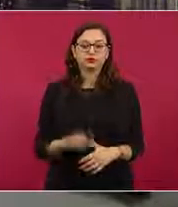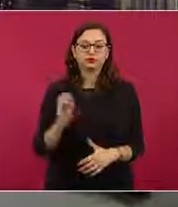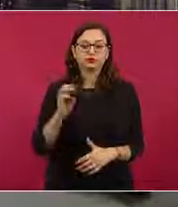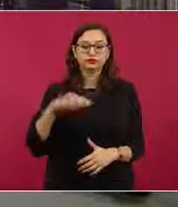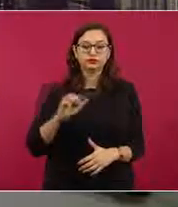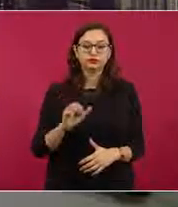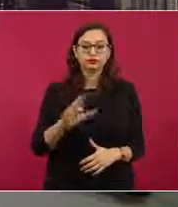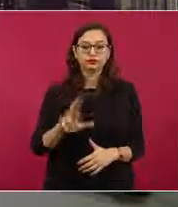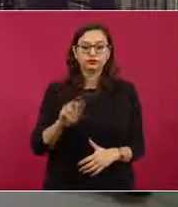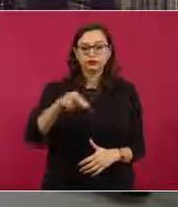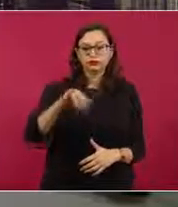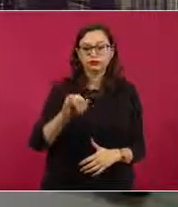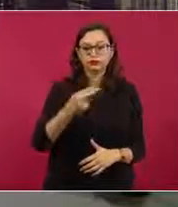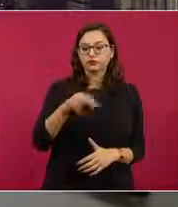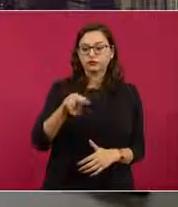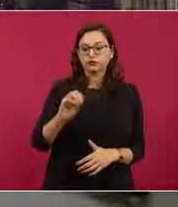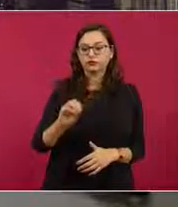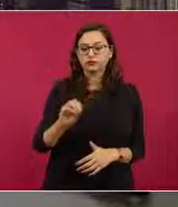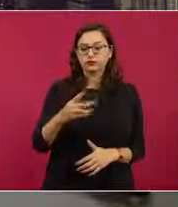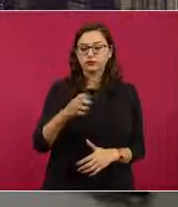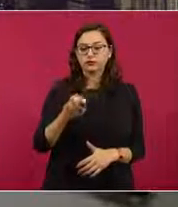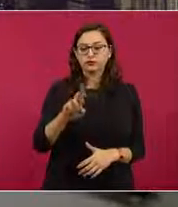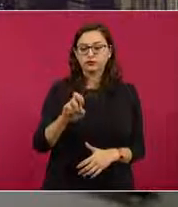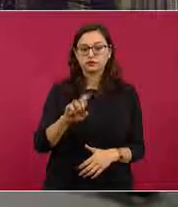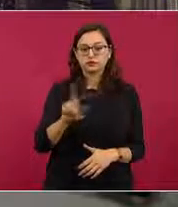Omar Niño Pérez.